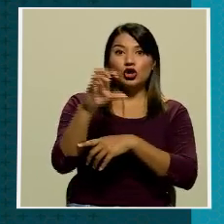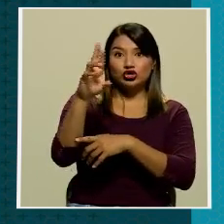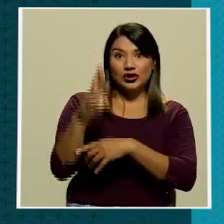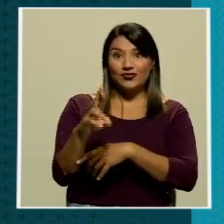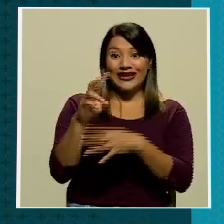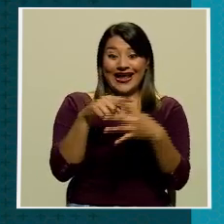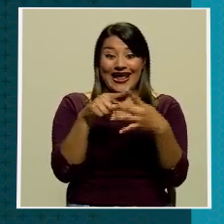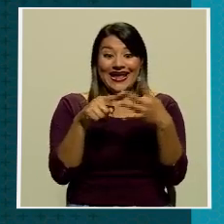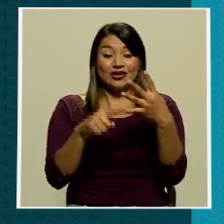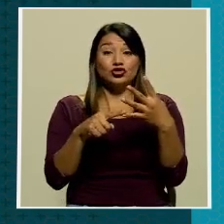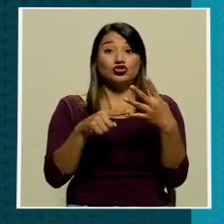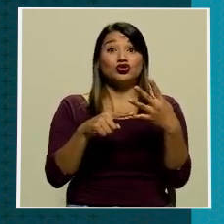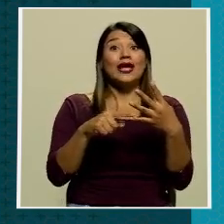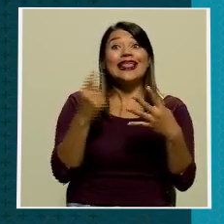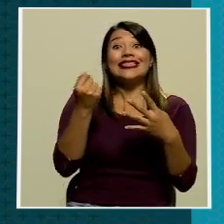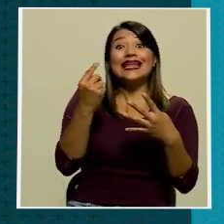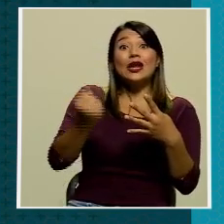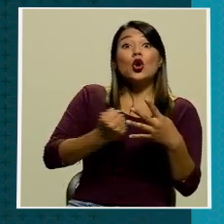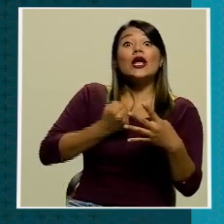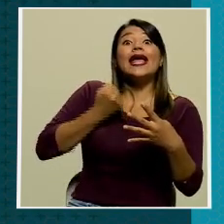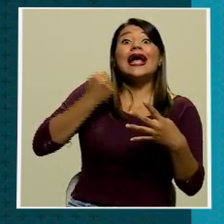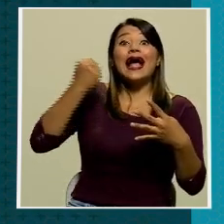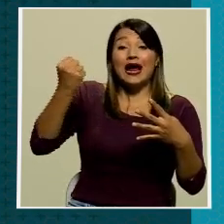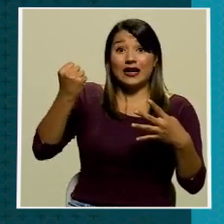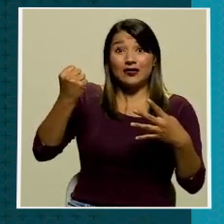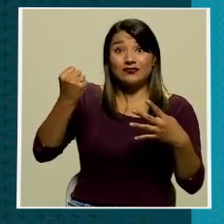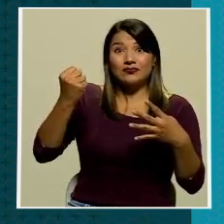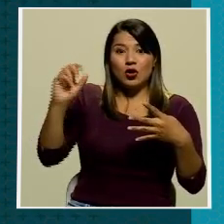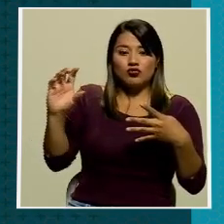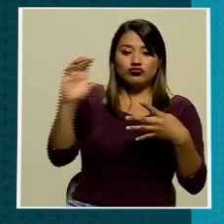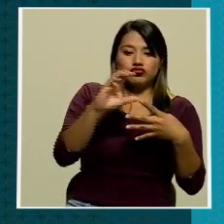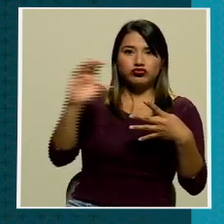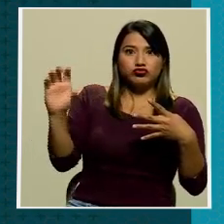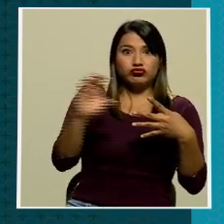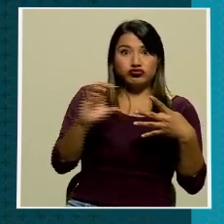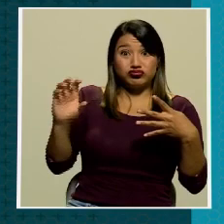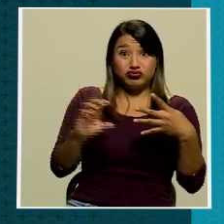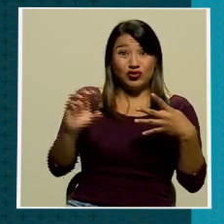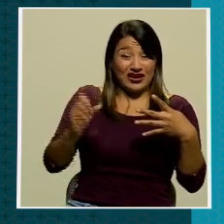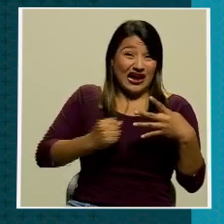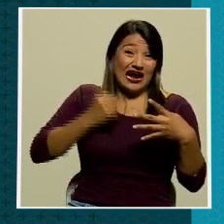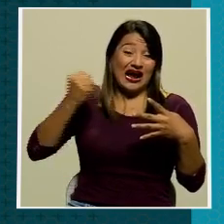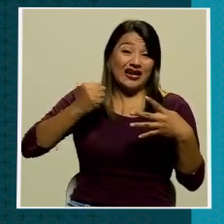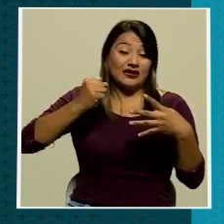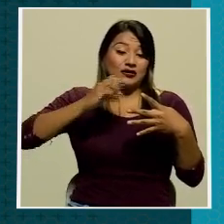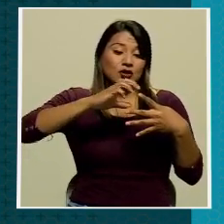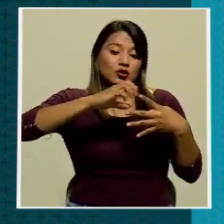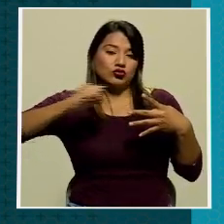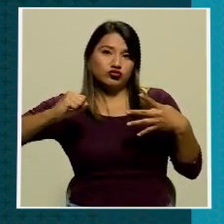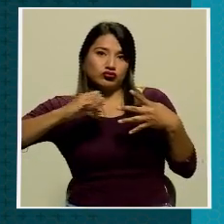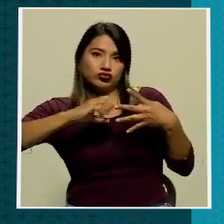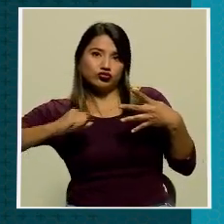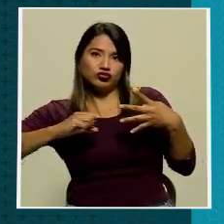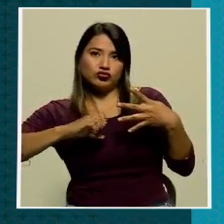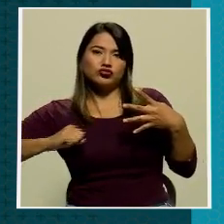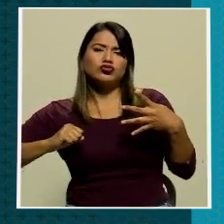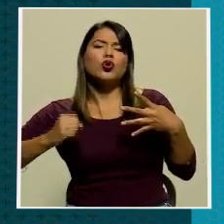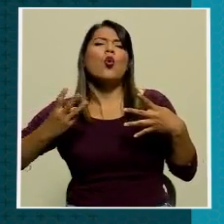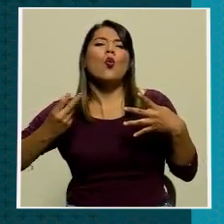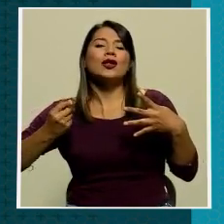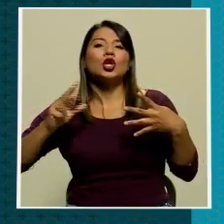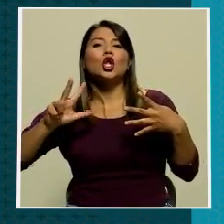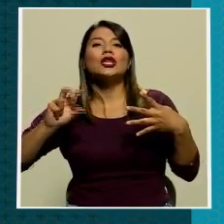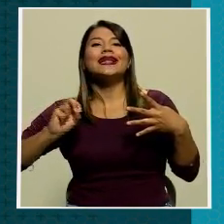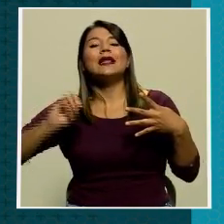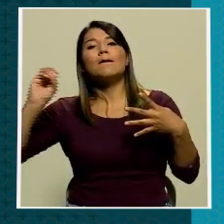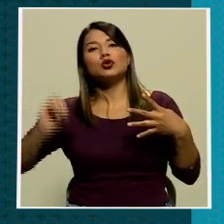sus utilidades al gobierno. Este fue un proyecto de ley que presentaron la semana pasada